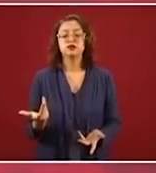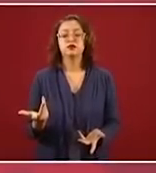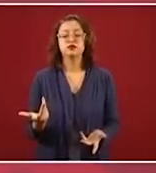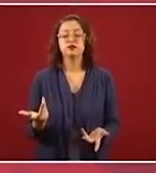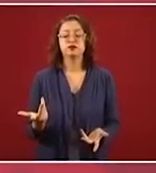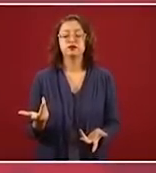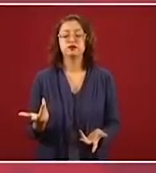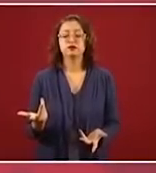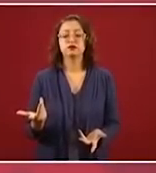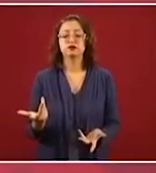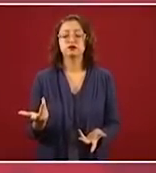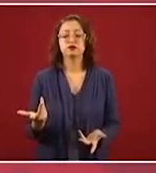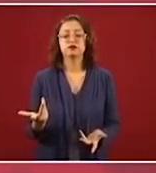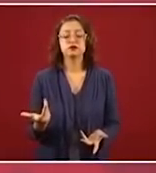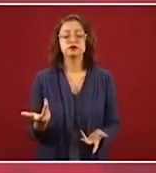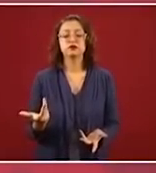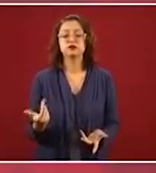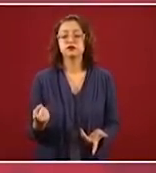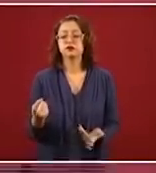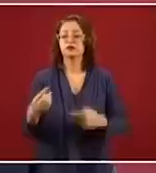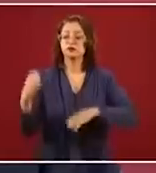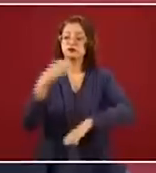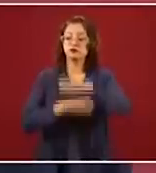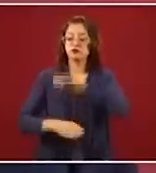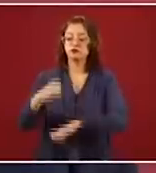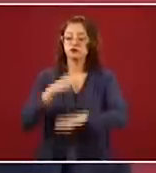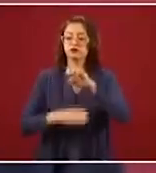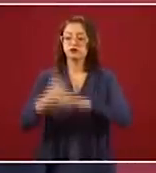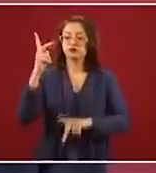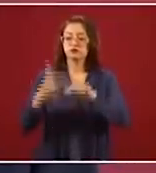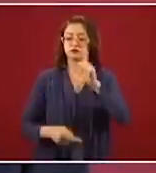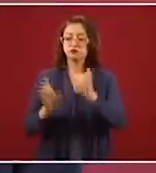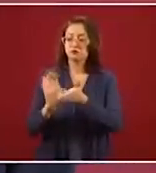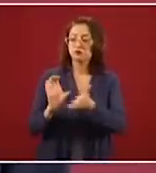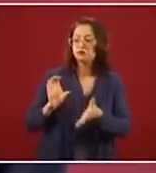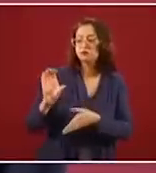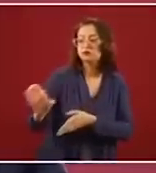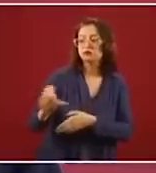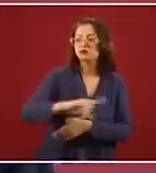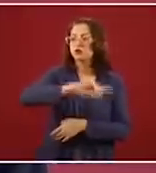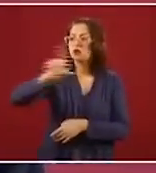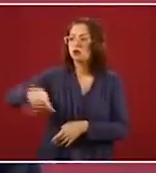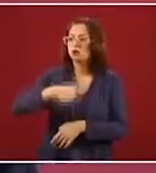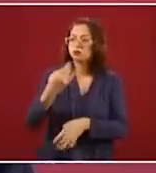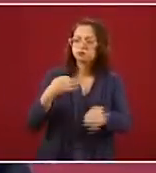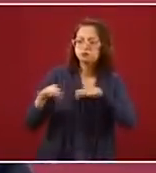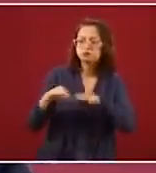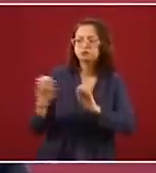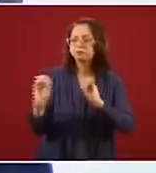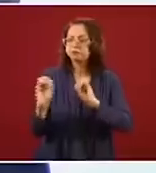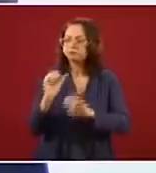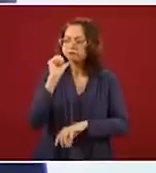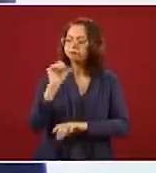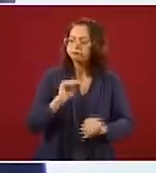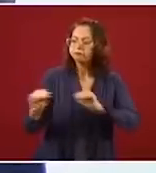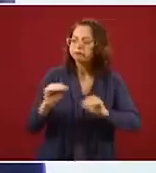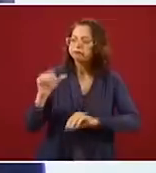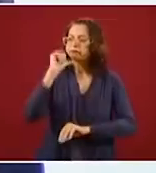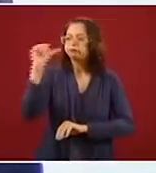recibieron el anticipo y no están trabajando, pues aquí lo vamos a decir.